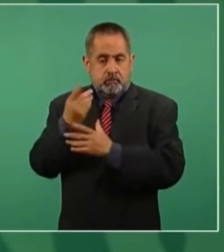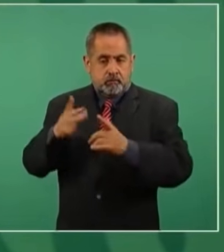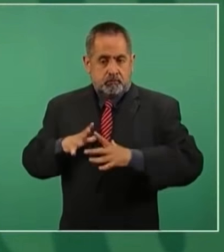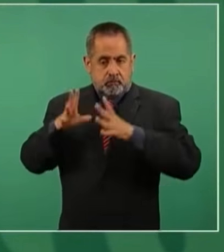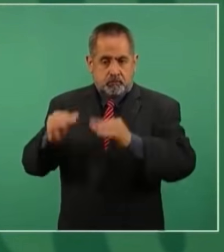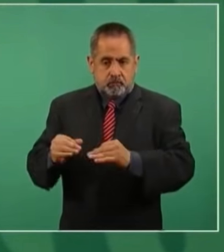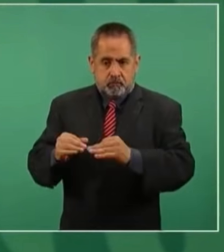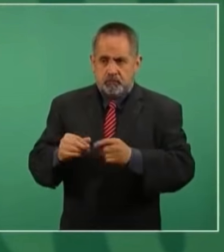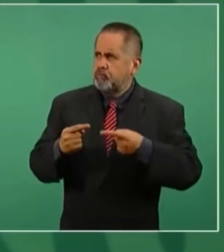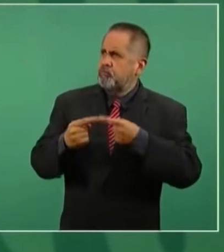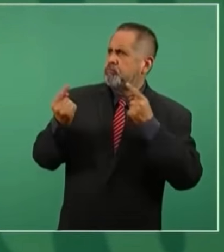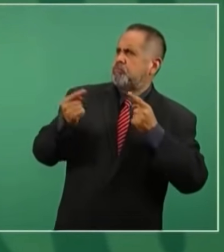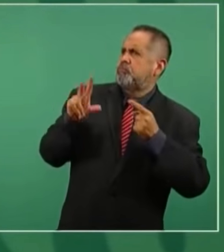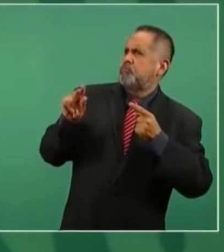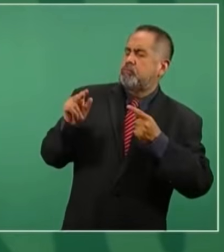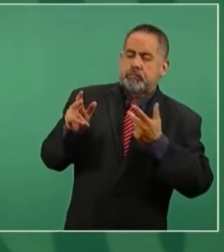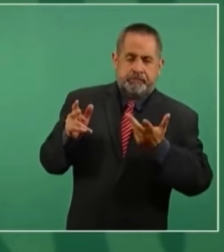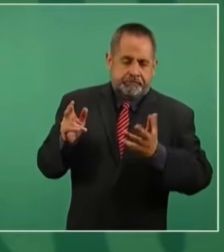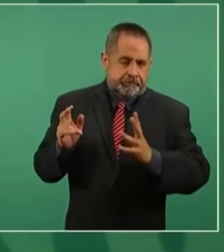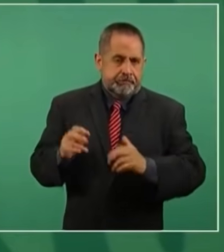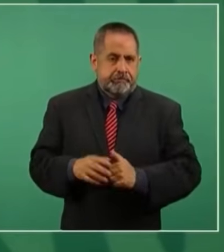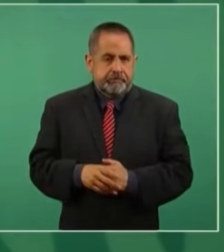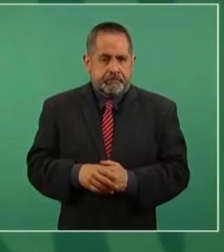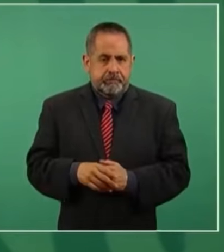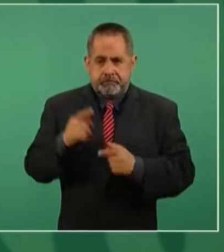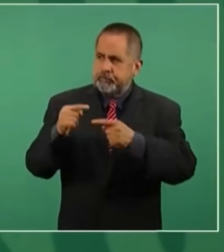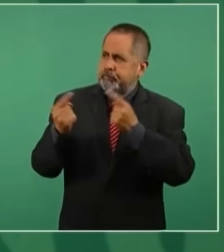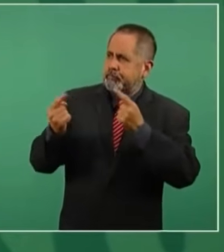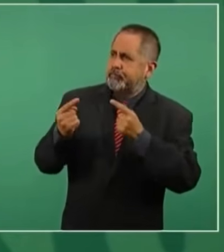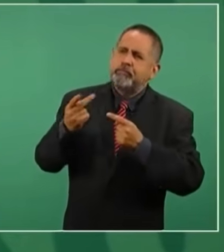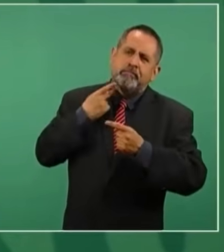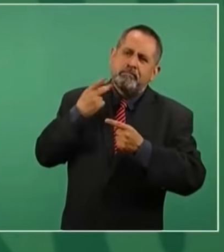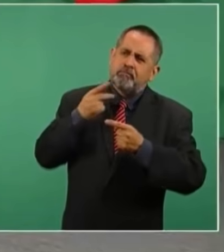para oponerse a la política